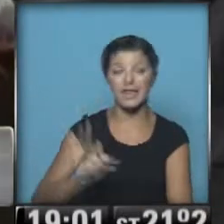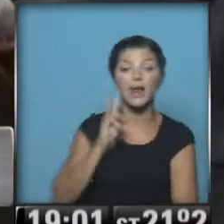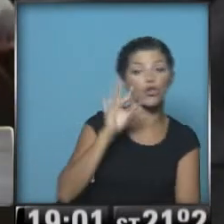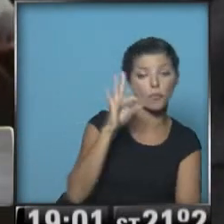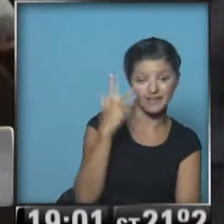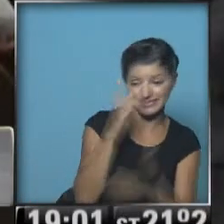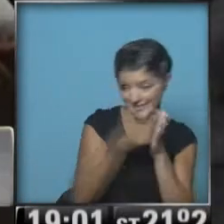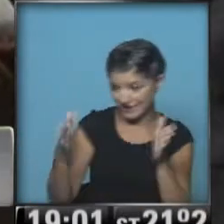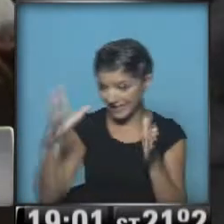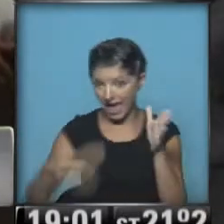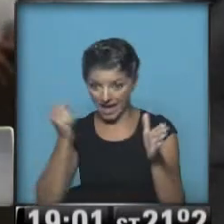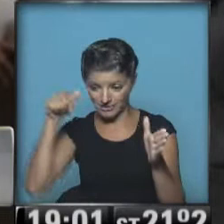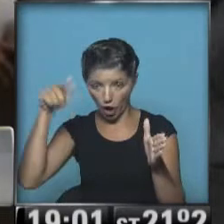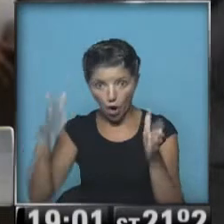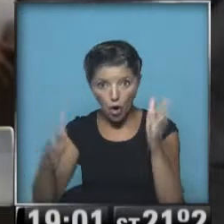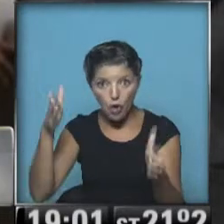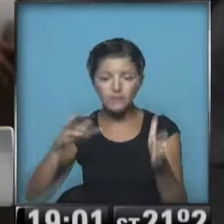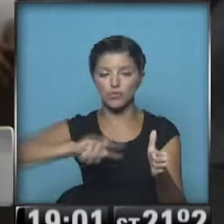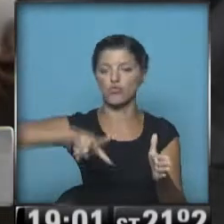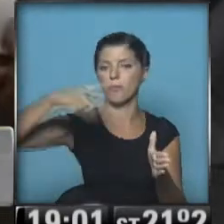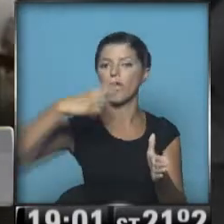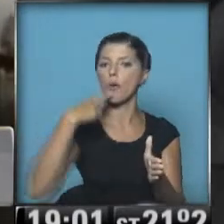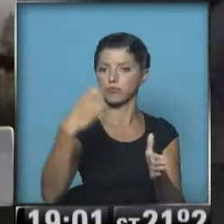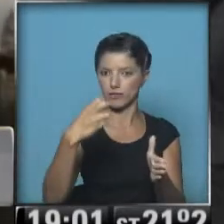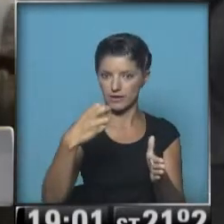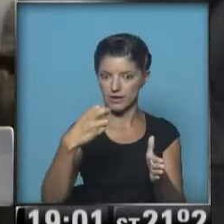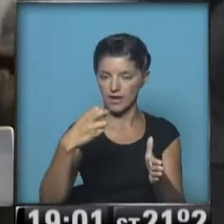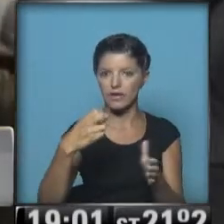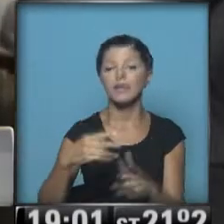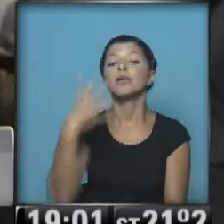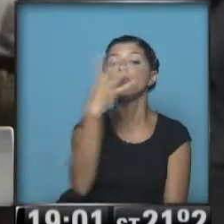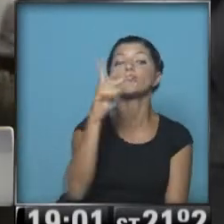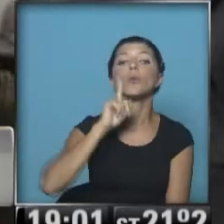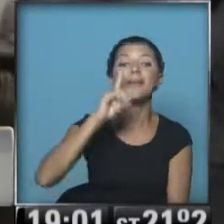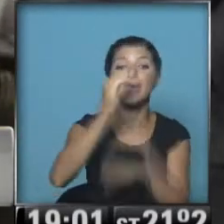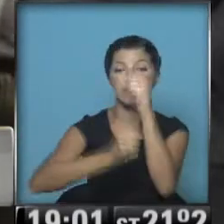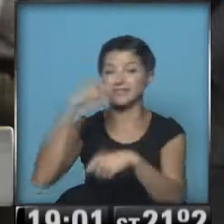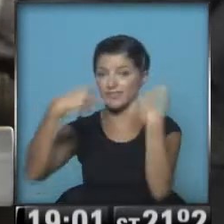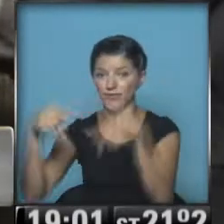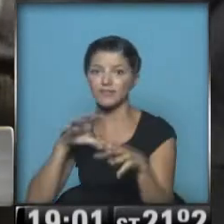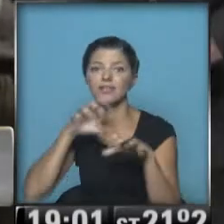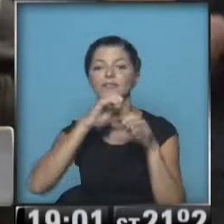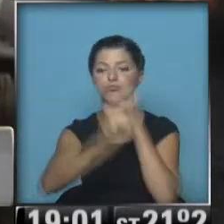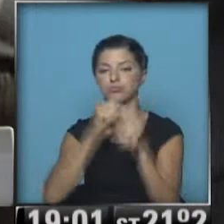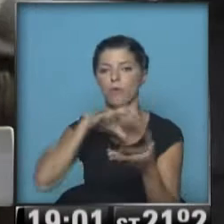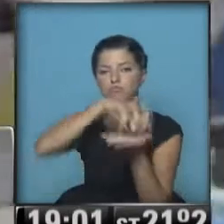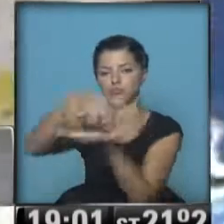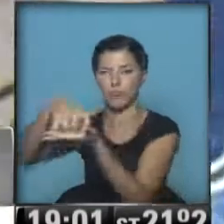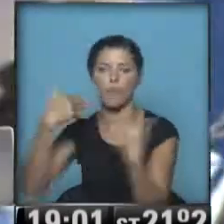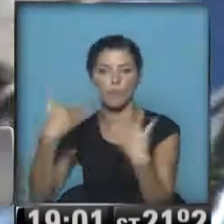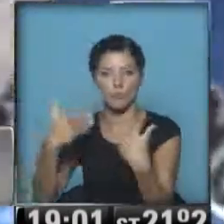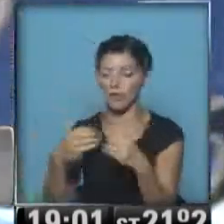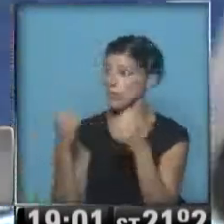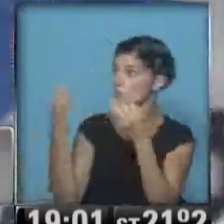hasta ahora se ha más que duplicado y ha permitido que más de 4.000 empresas se instalen en la provincia. Bueno, muy bueno.